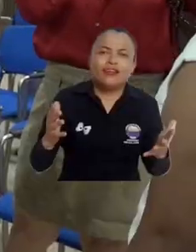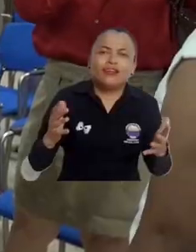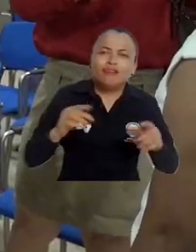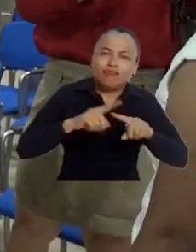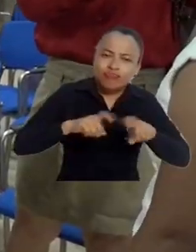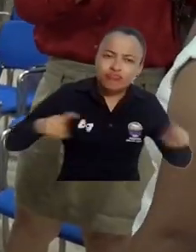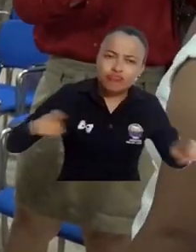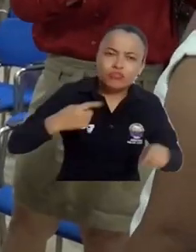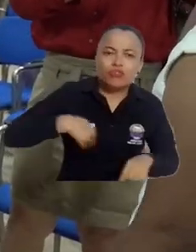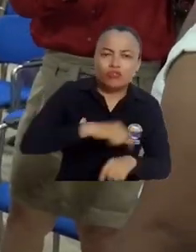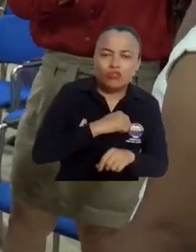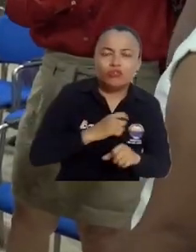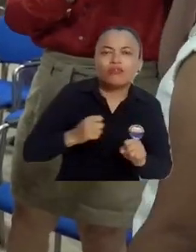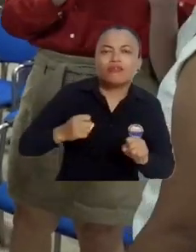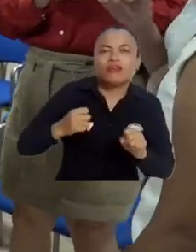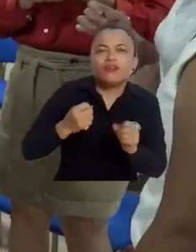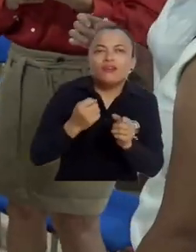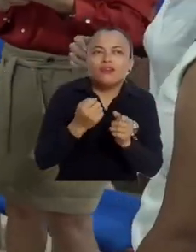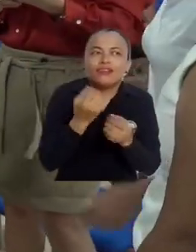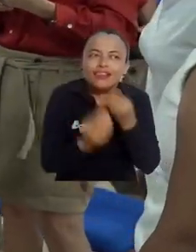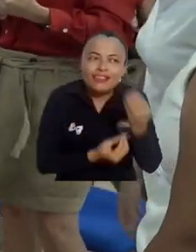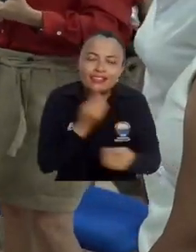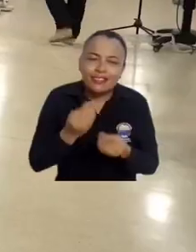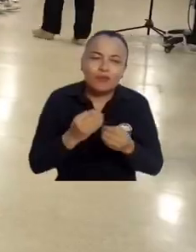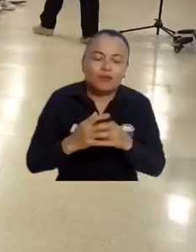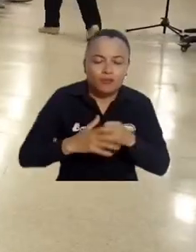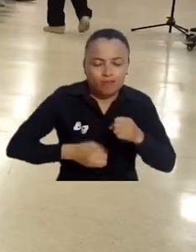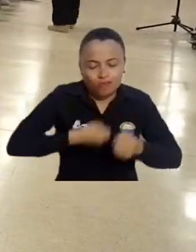gama que nosotras tuvimos